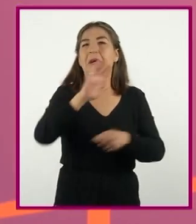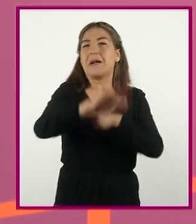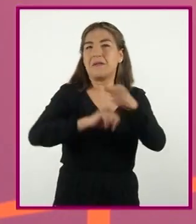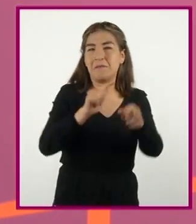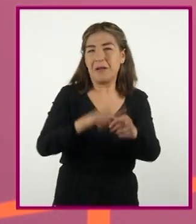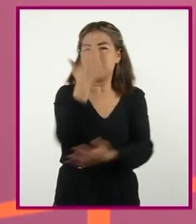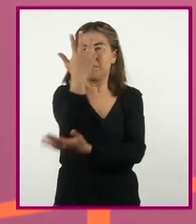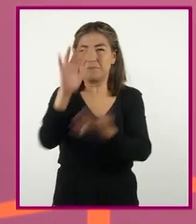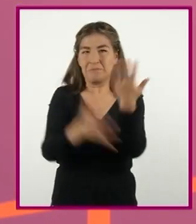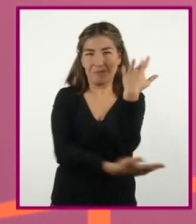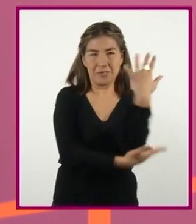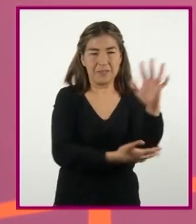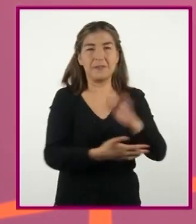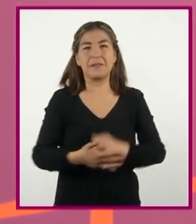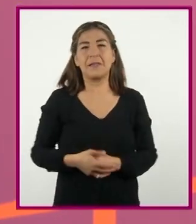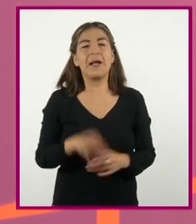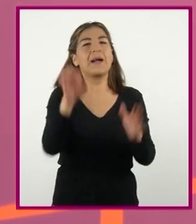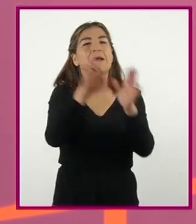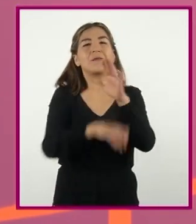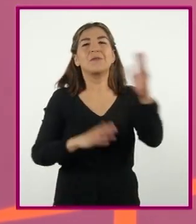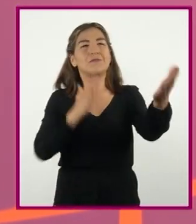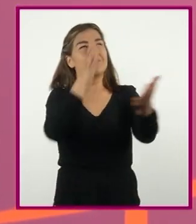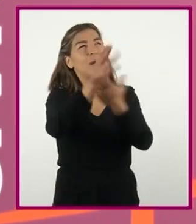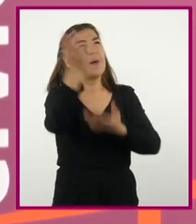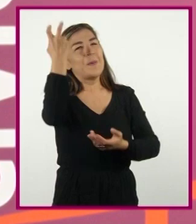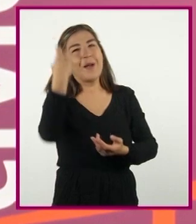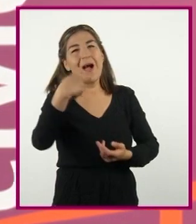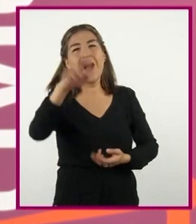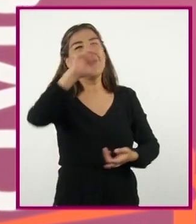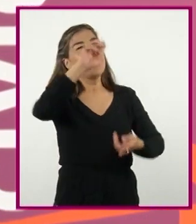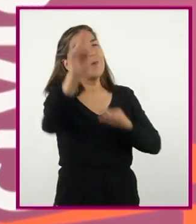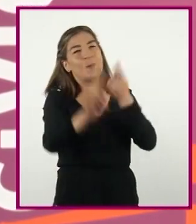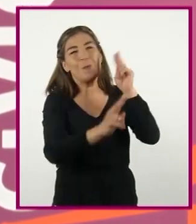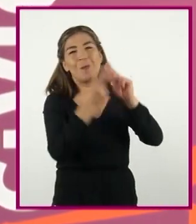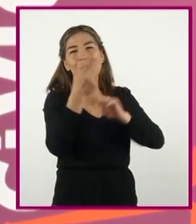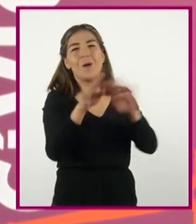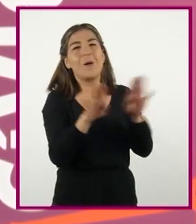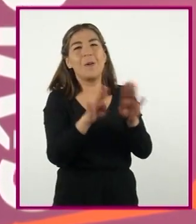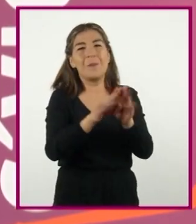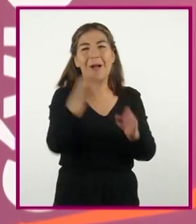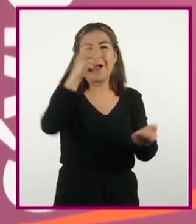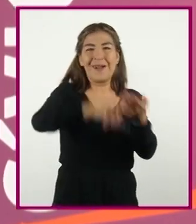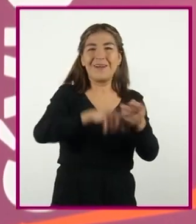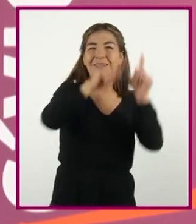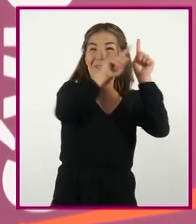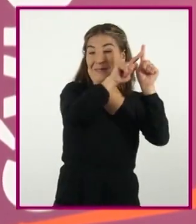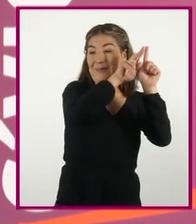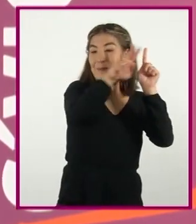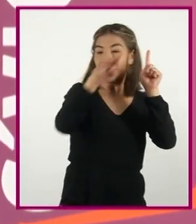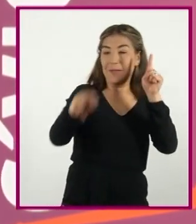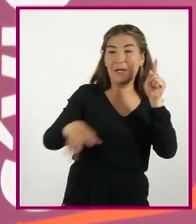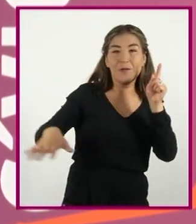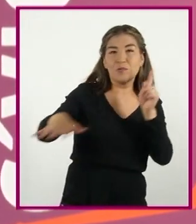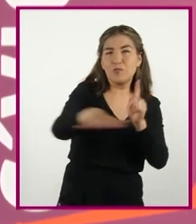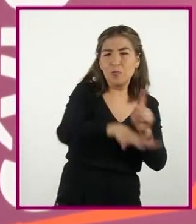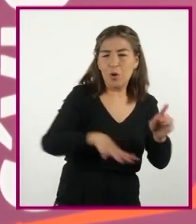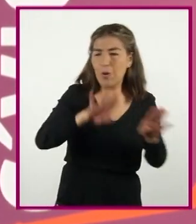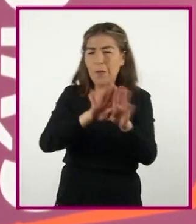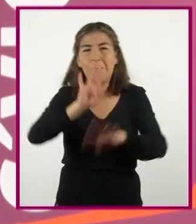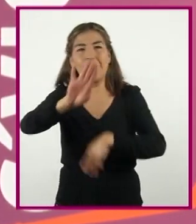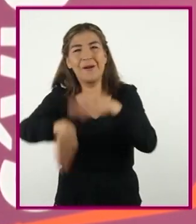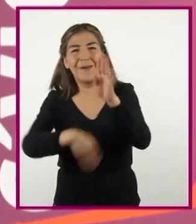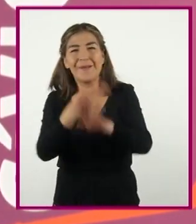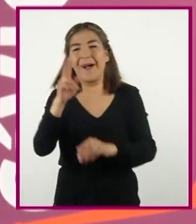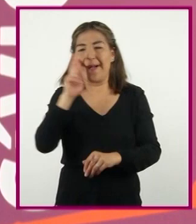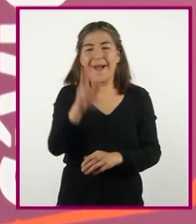Si viajáramos por el universo y pudiésemos ver la Tierra desde lejos, ante otros mundos, nos